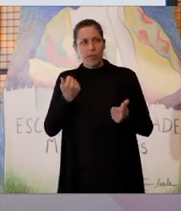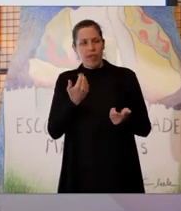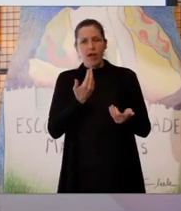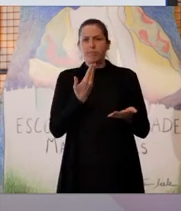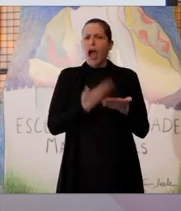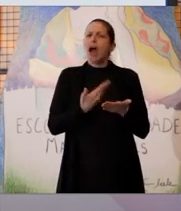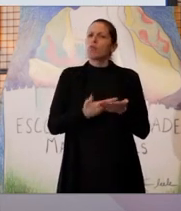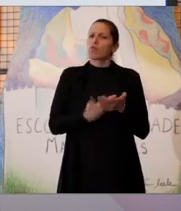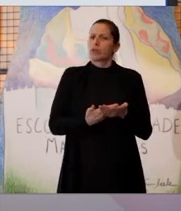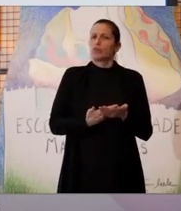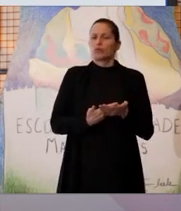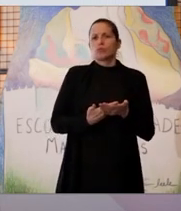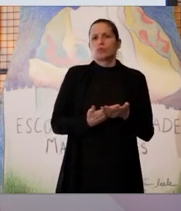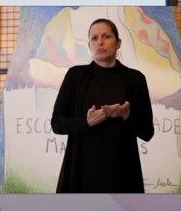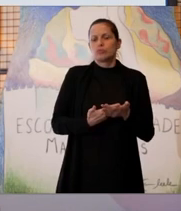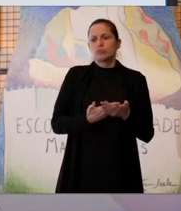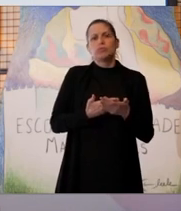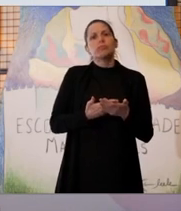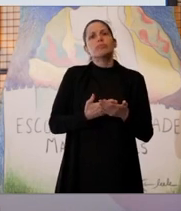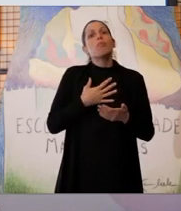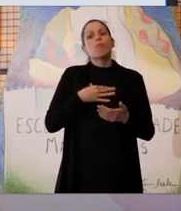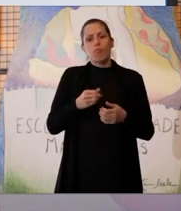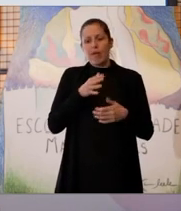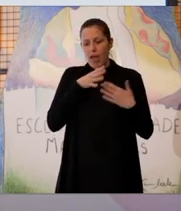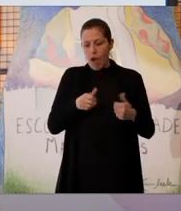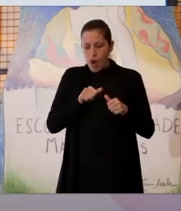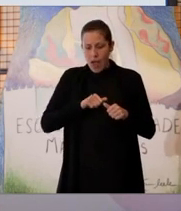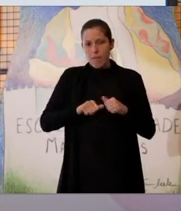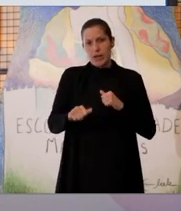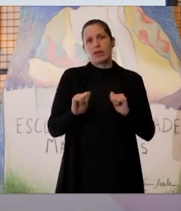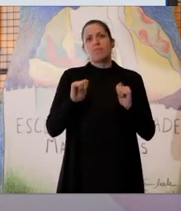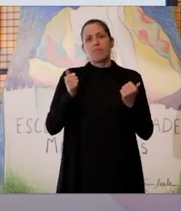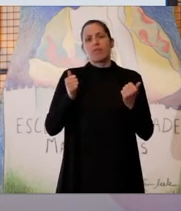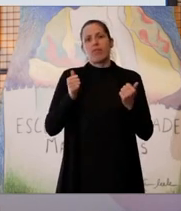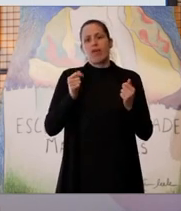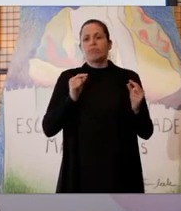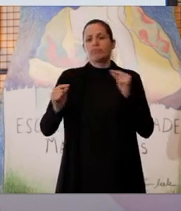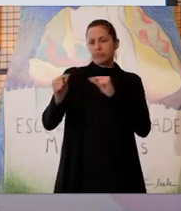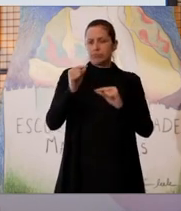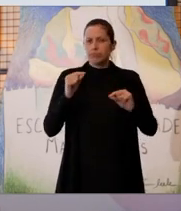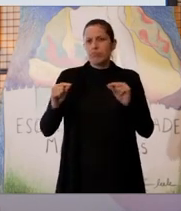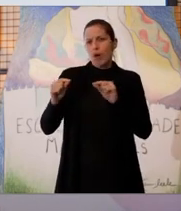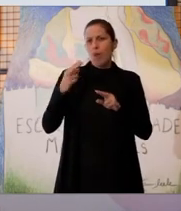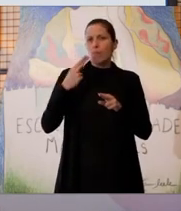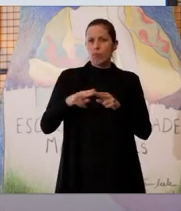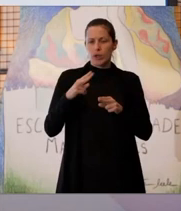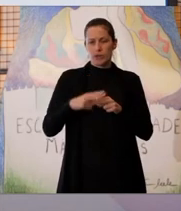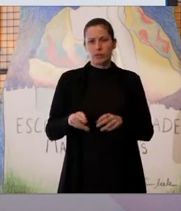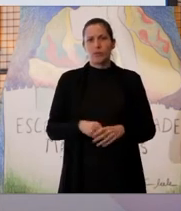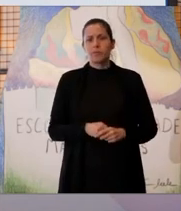seguramente tengamos que debatir esto políticamente decía antes que